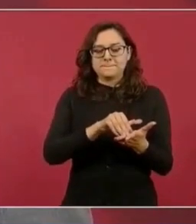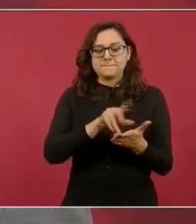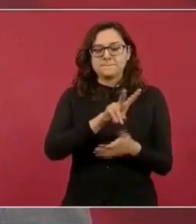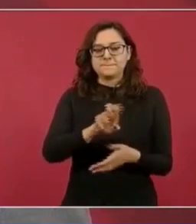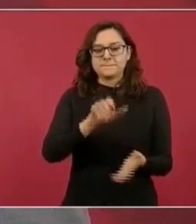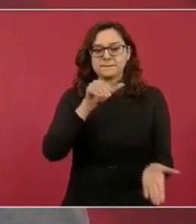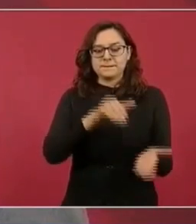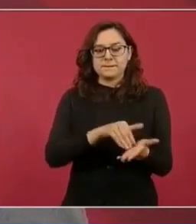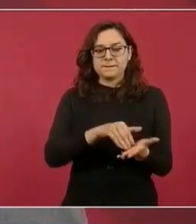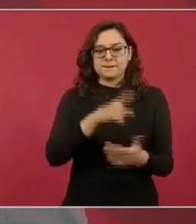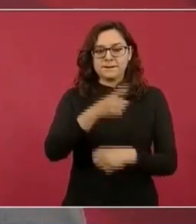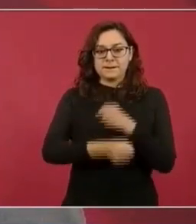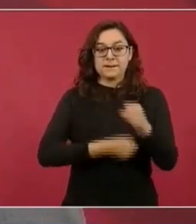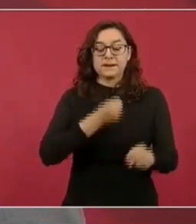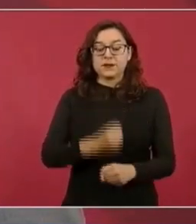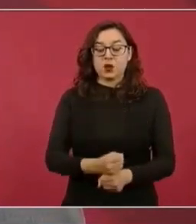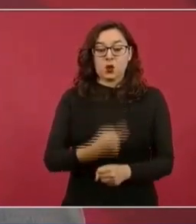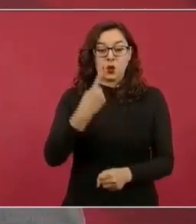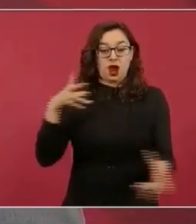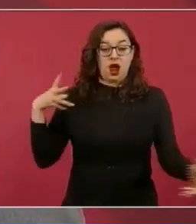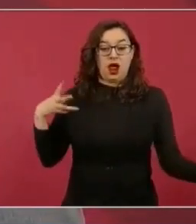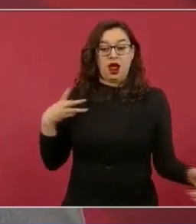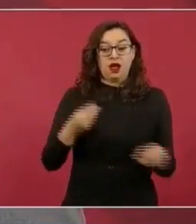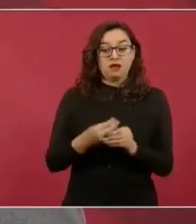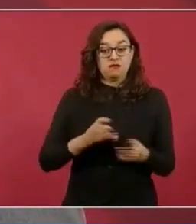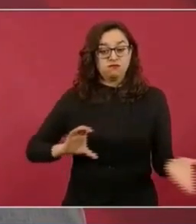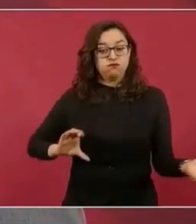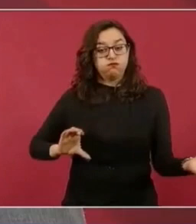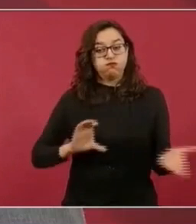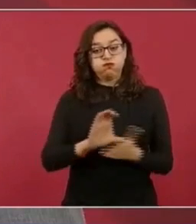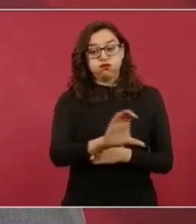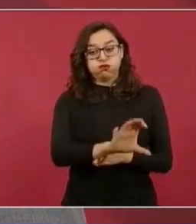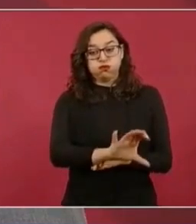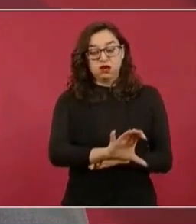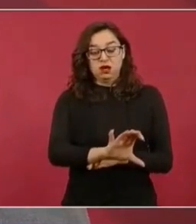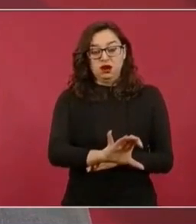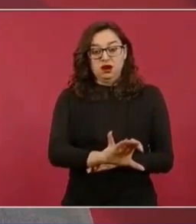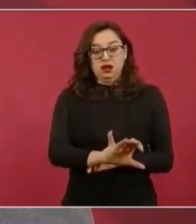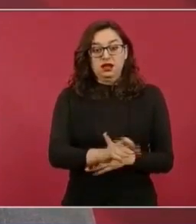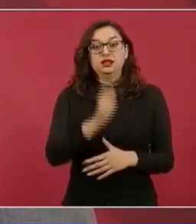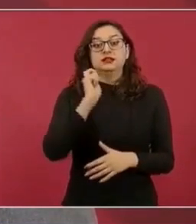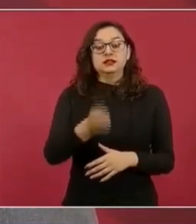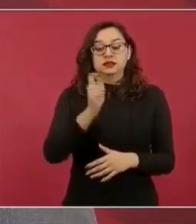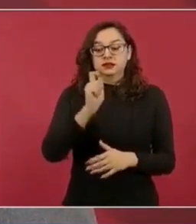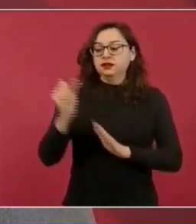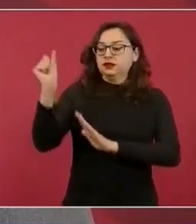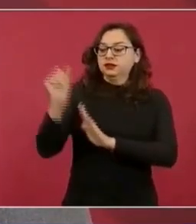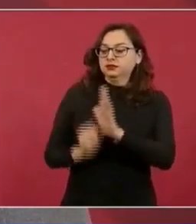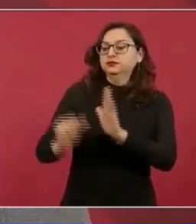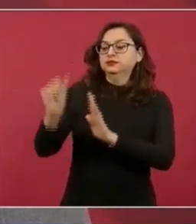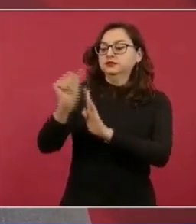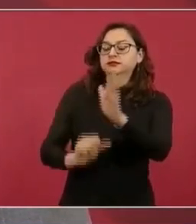200 mil pesos el año pasado, o sea, a razón de 3 millones de pesos